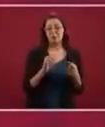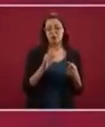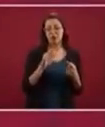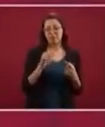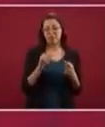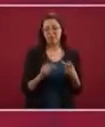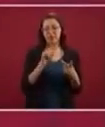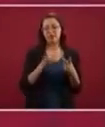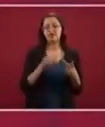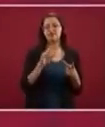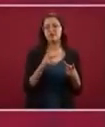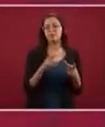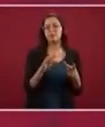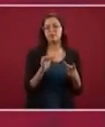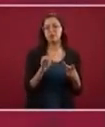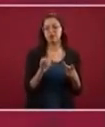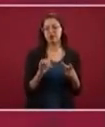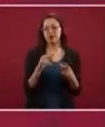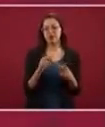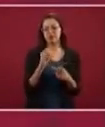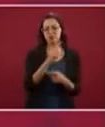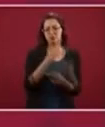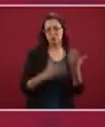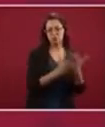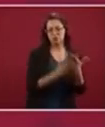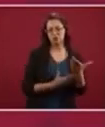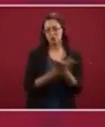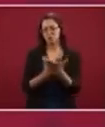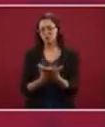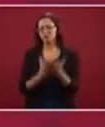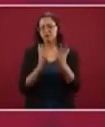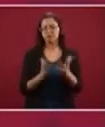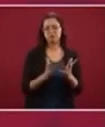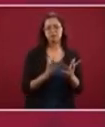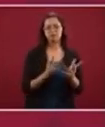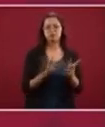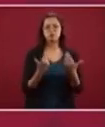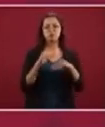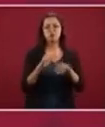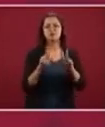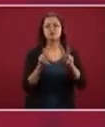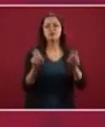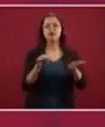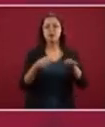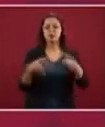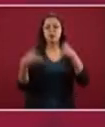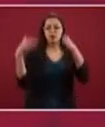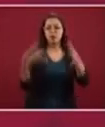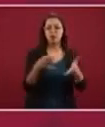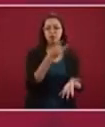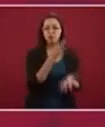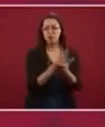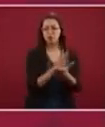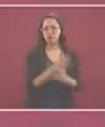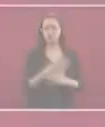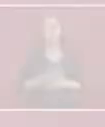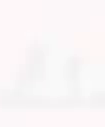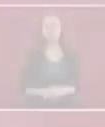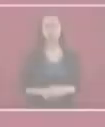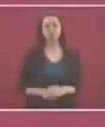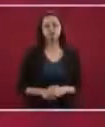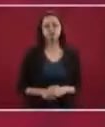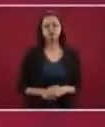indispensables, pues hay una gran posibilidad de que sea nula o muy bajo el impuesto sobre la renta de personas